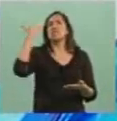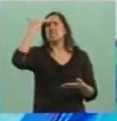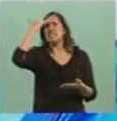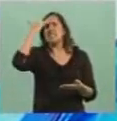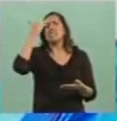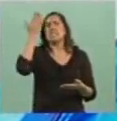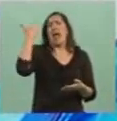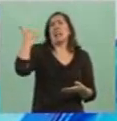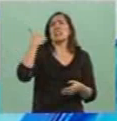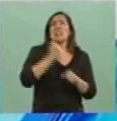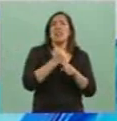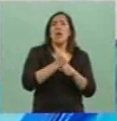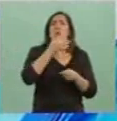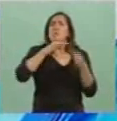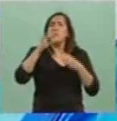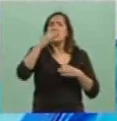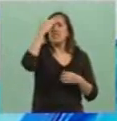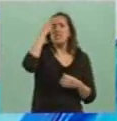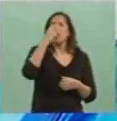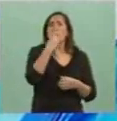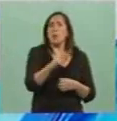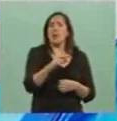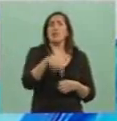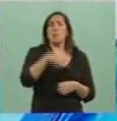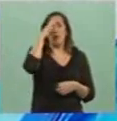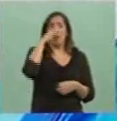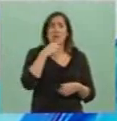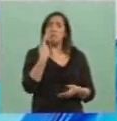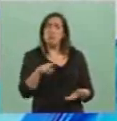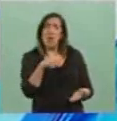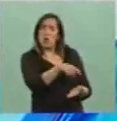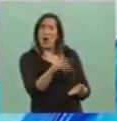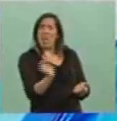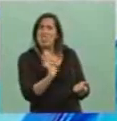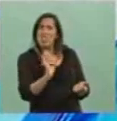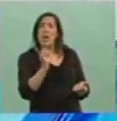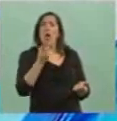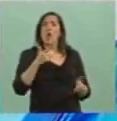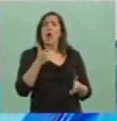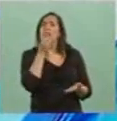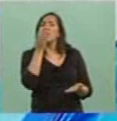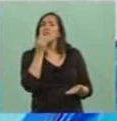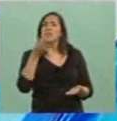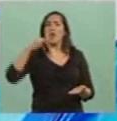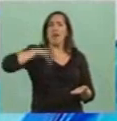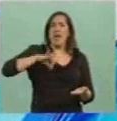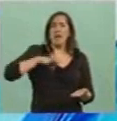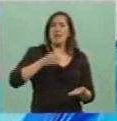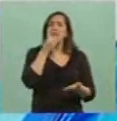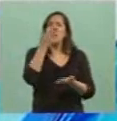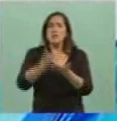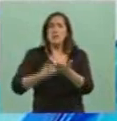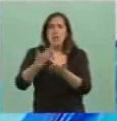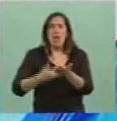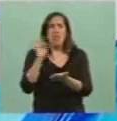20 operaciones por mes, no tiene declaración jurada de ganancias ni de ningún tipo desde el año 2007, con